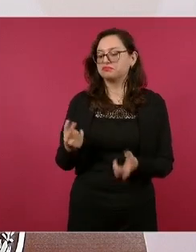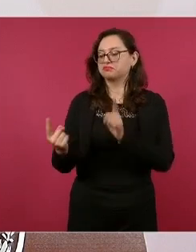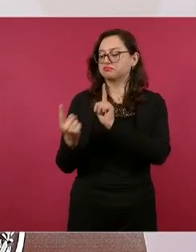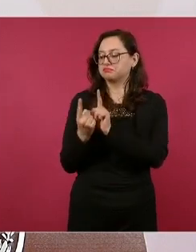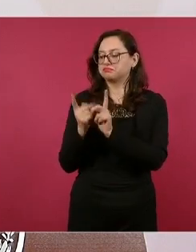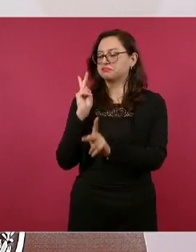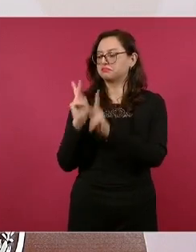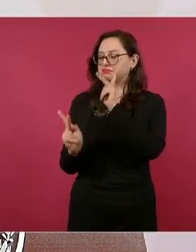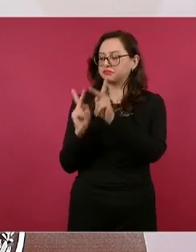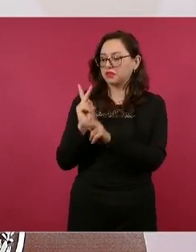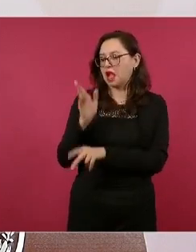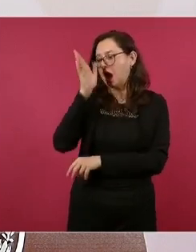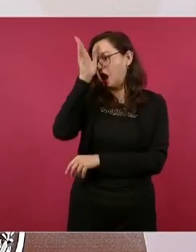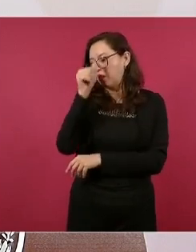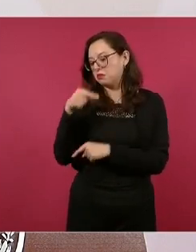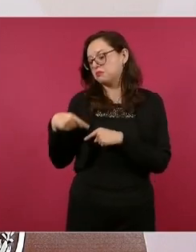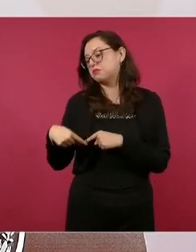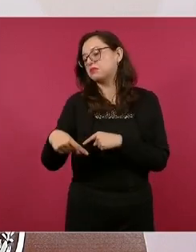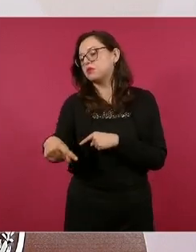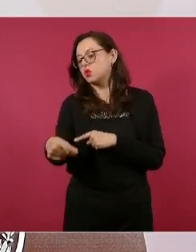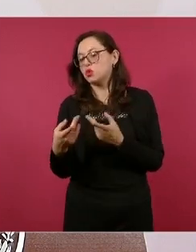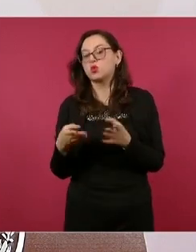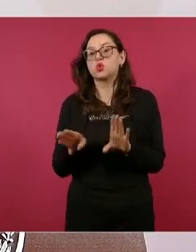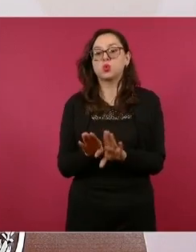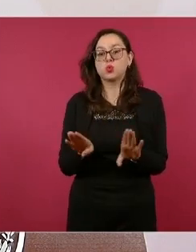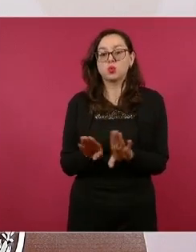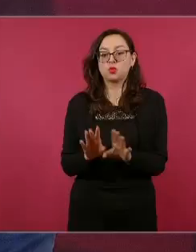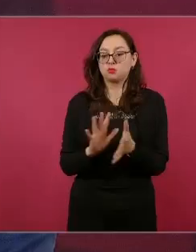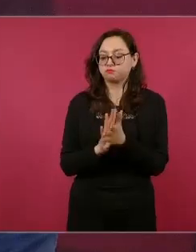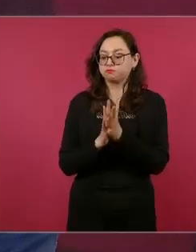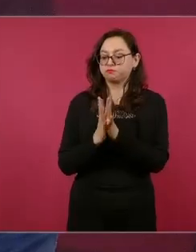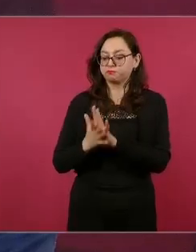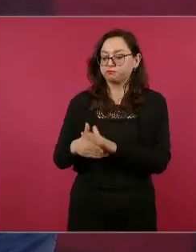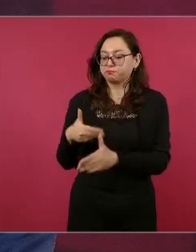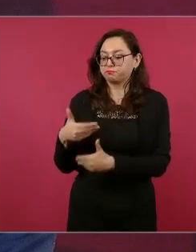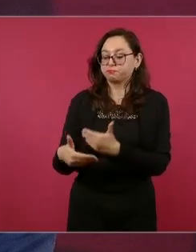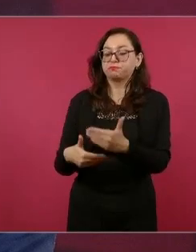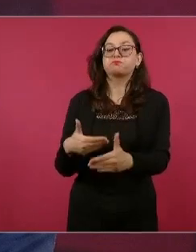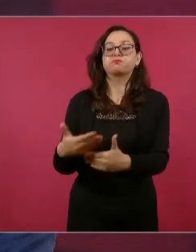ponernos de acuerdo sobre la transición